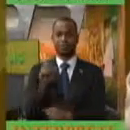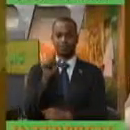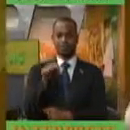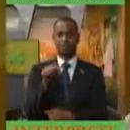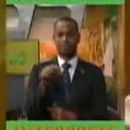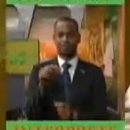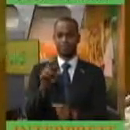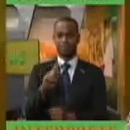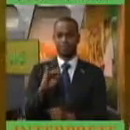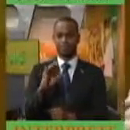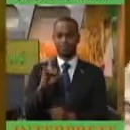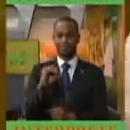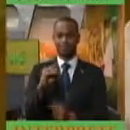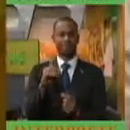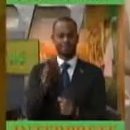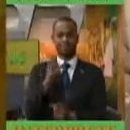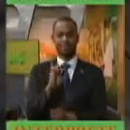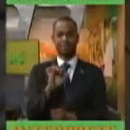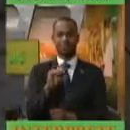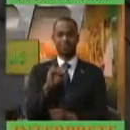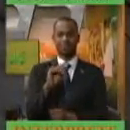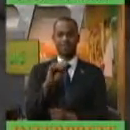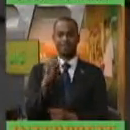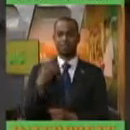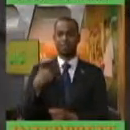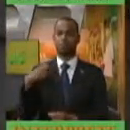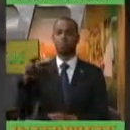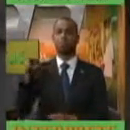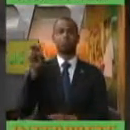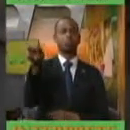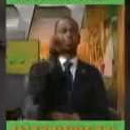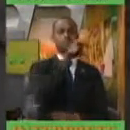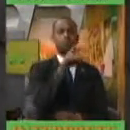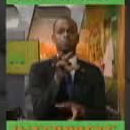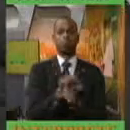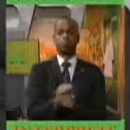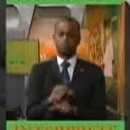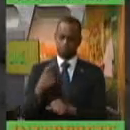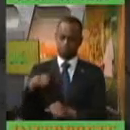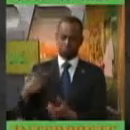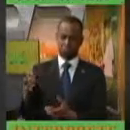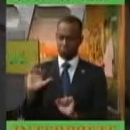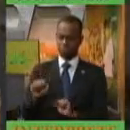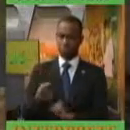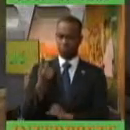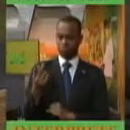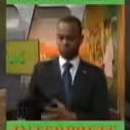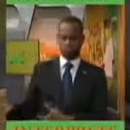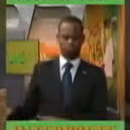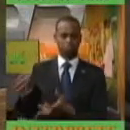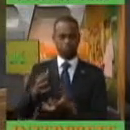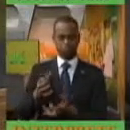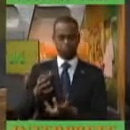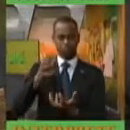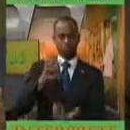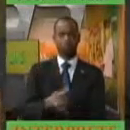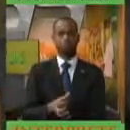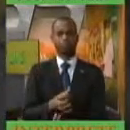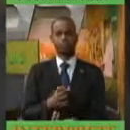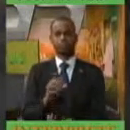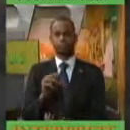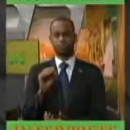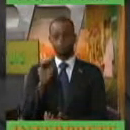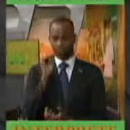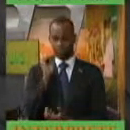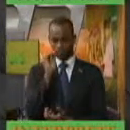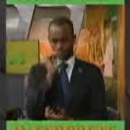en el botánico. ¿Por qué? Porque nosotros viajamos a todos estos municipios. Hoy, ¿por qué no podemos llevar esa niña bella que se llama